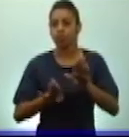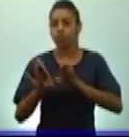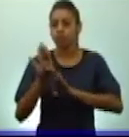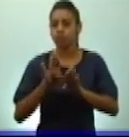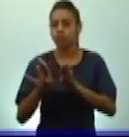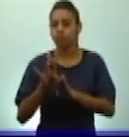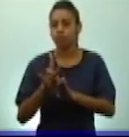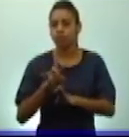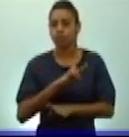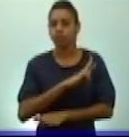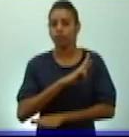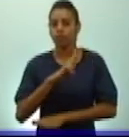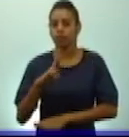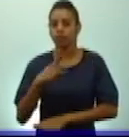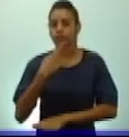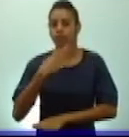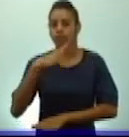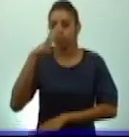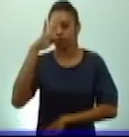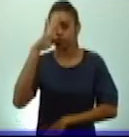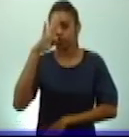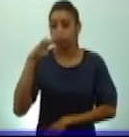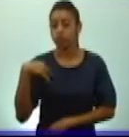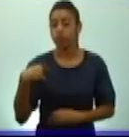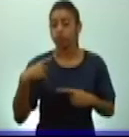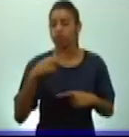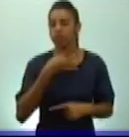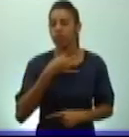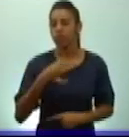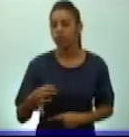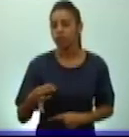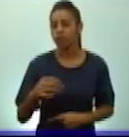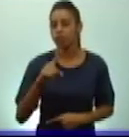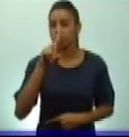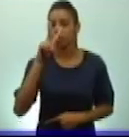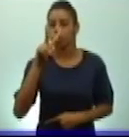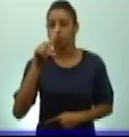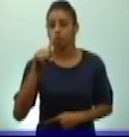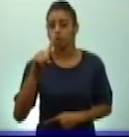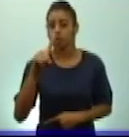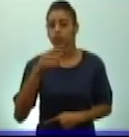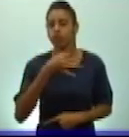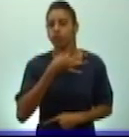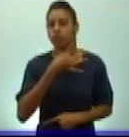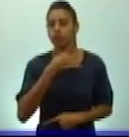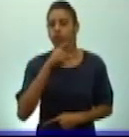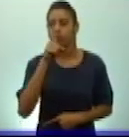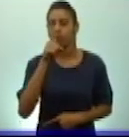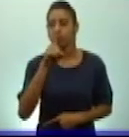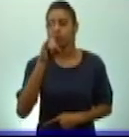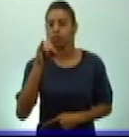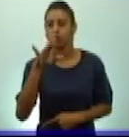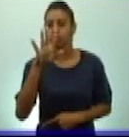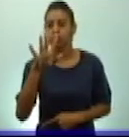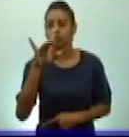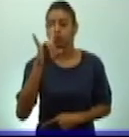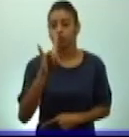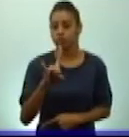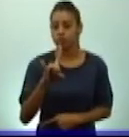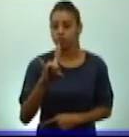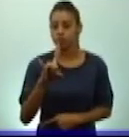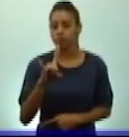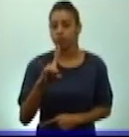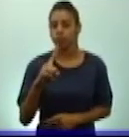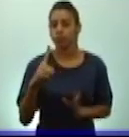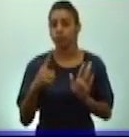la patria. Por ejemplo, te muestro que el 21 de enero de 1959, frente